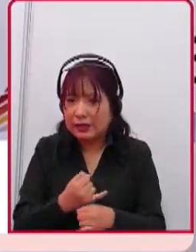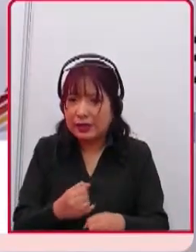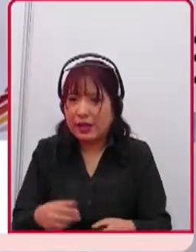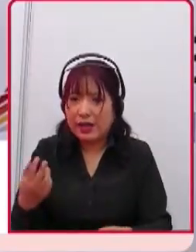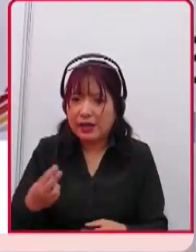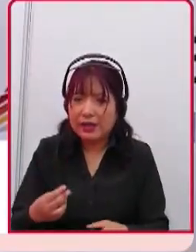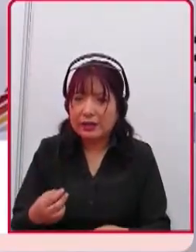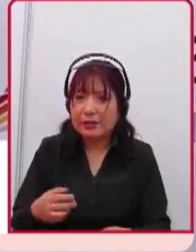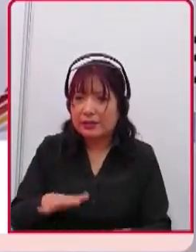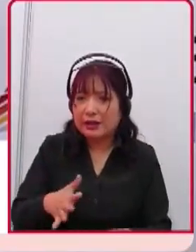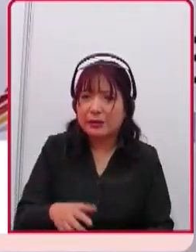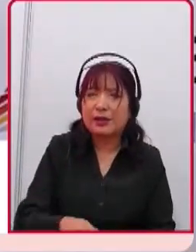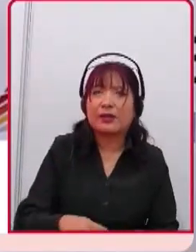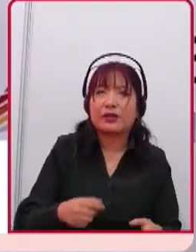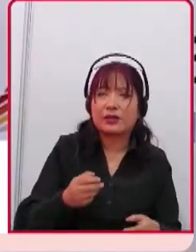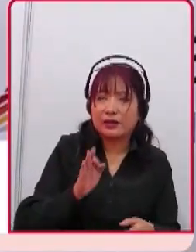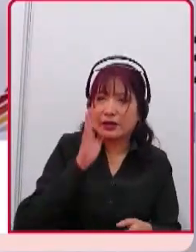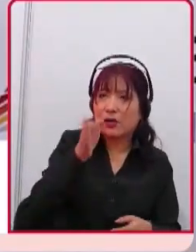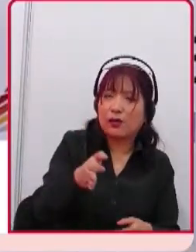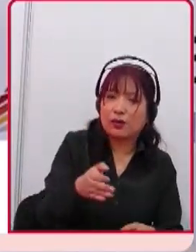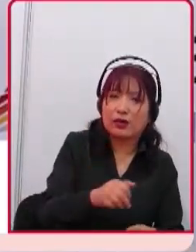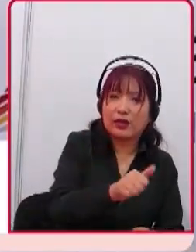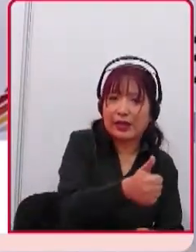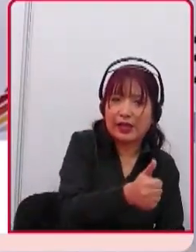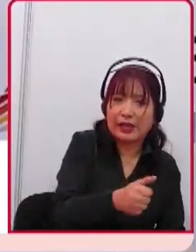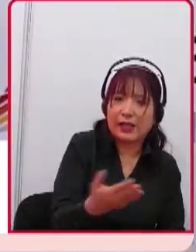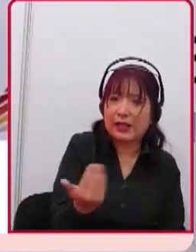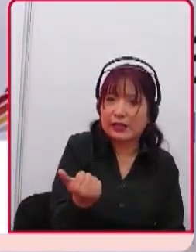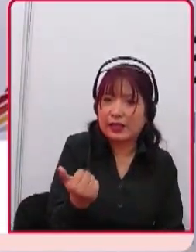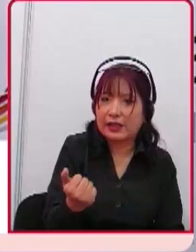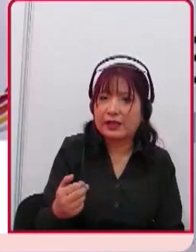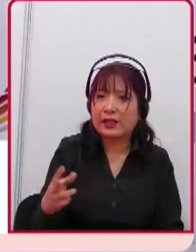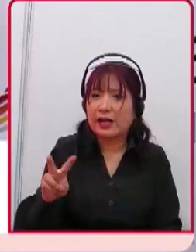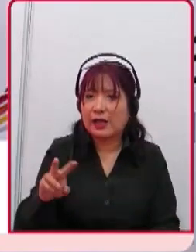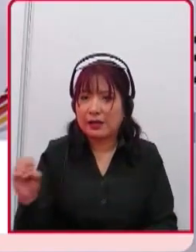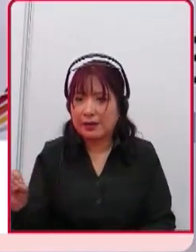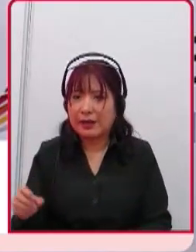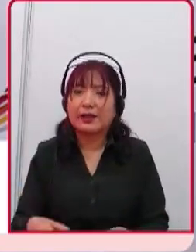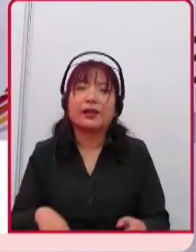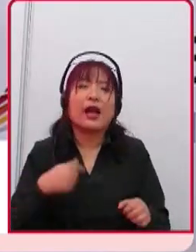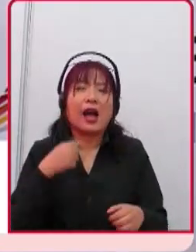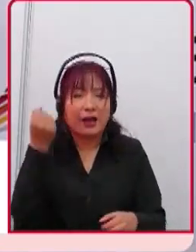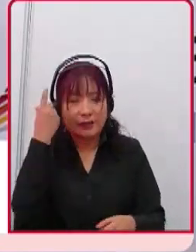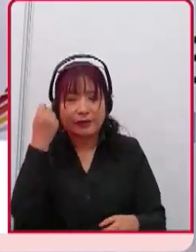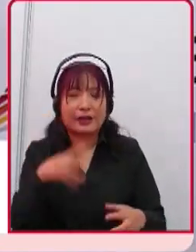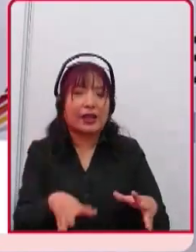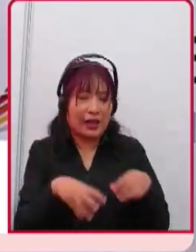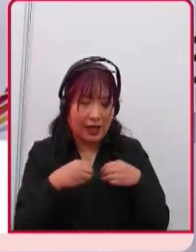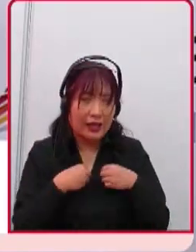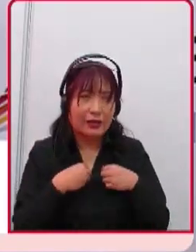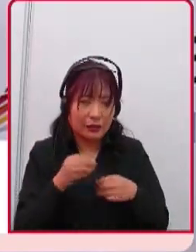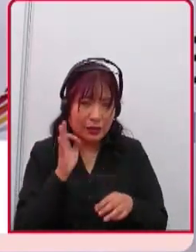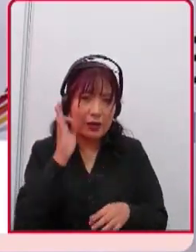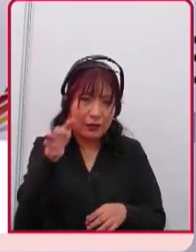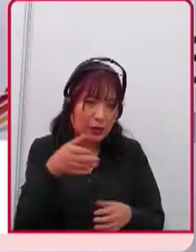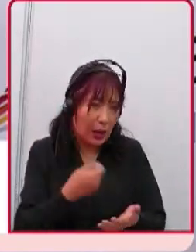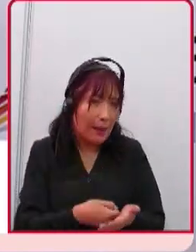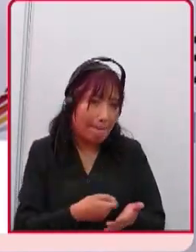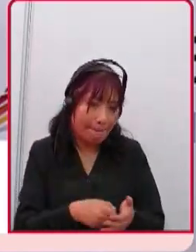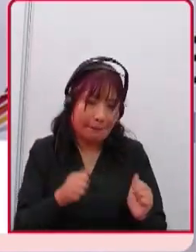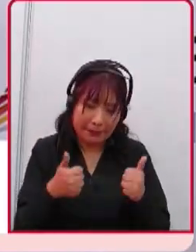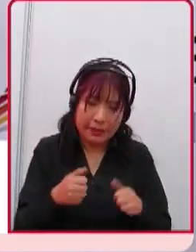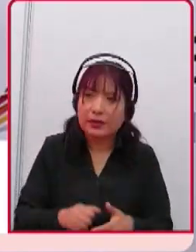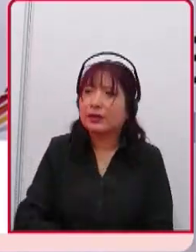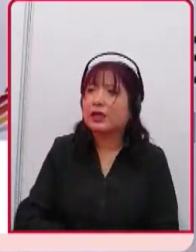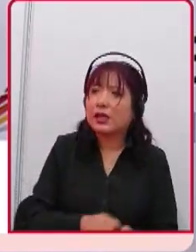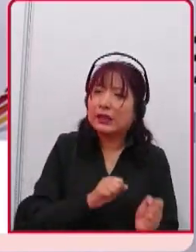largo plazo. Exacto. Correcto. Ah, ok, entonces sí se ha asumido, digamos, proyecciones de precio. Sí. Y lo otro que quería tener también claro es,